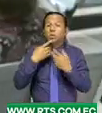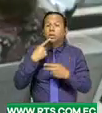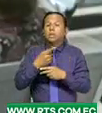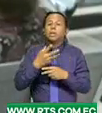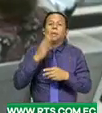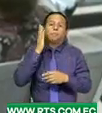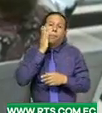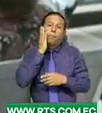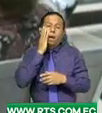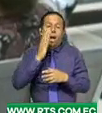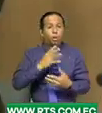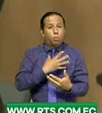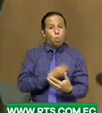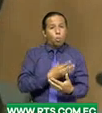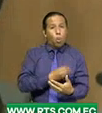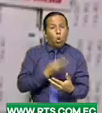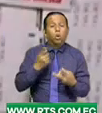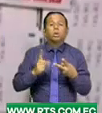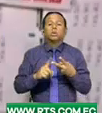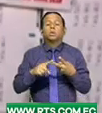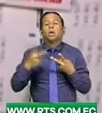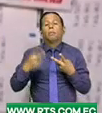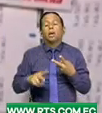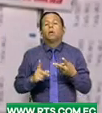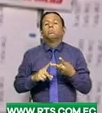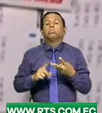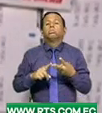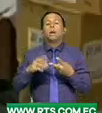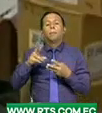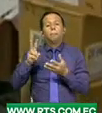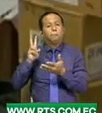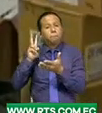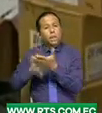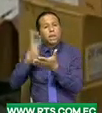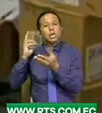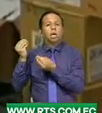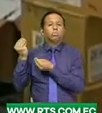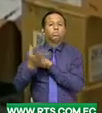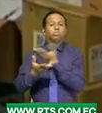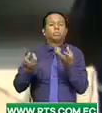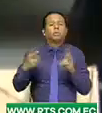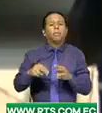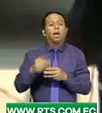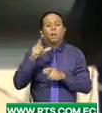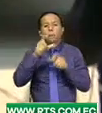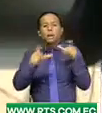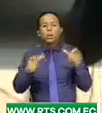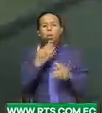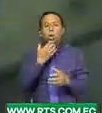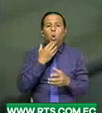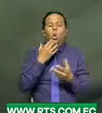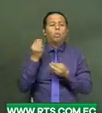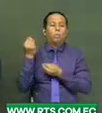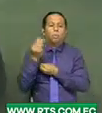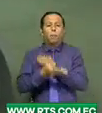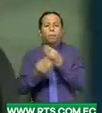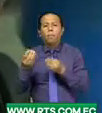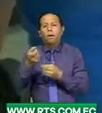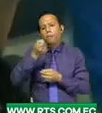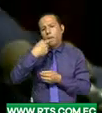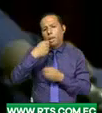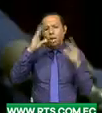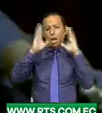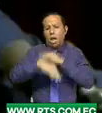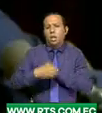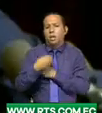la visa nómada y la entrega de medicinas a pacientes del sistema de salud público a través de farmacias privadas. En